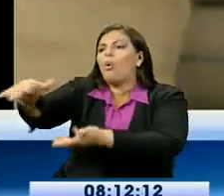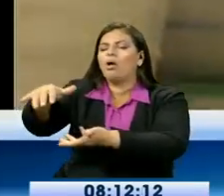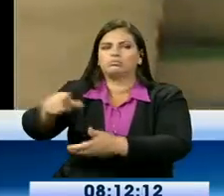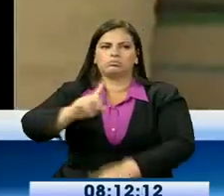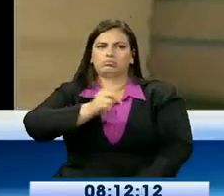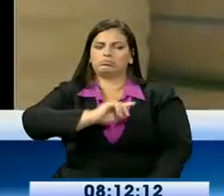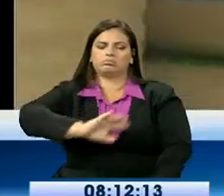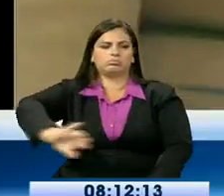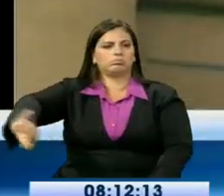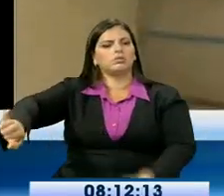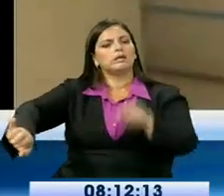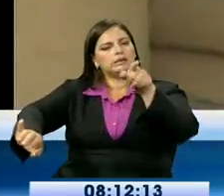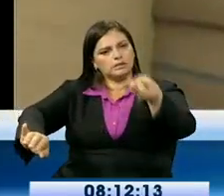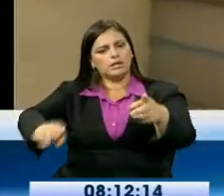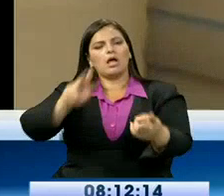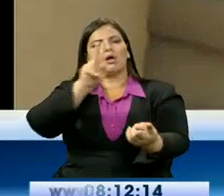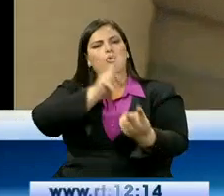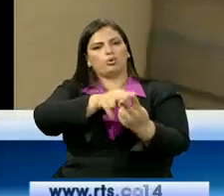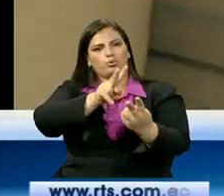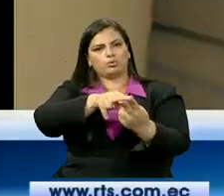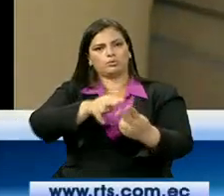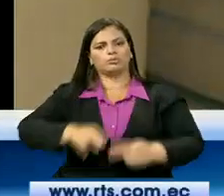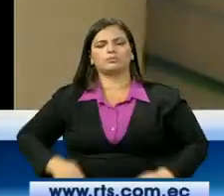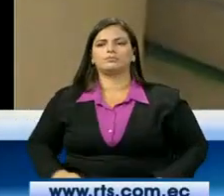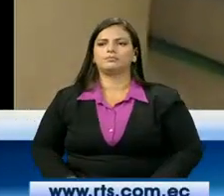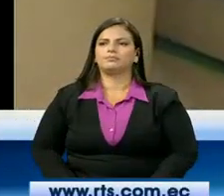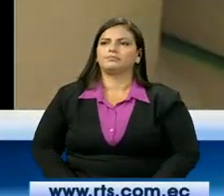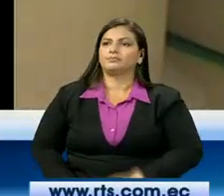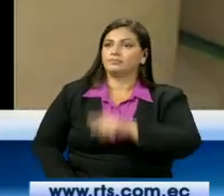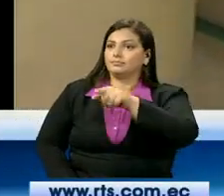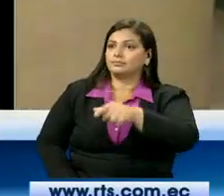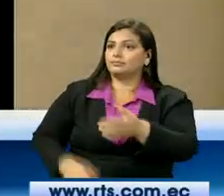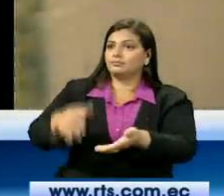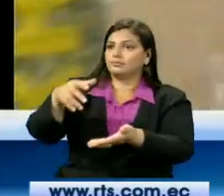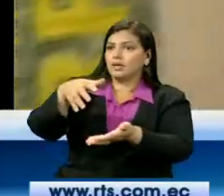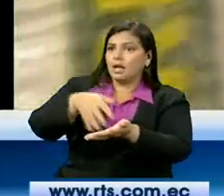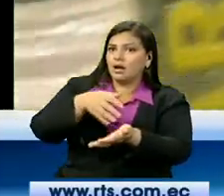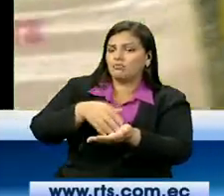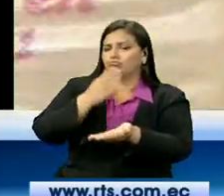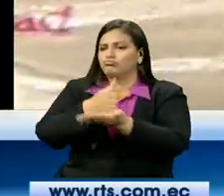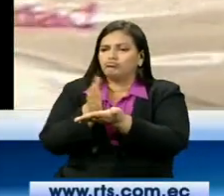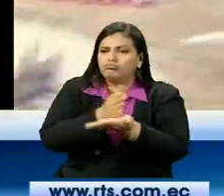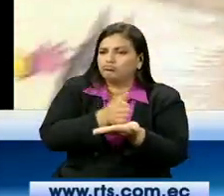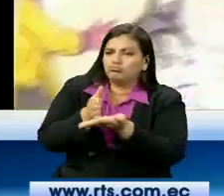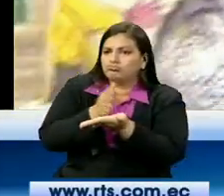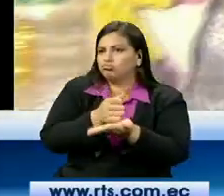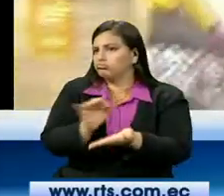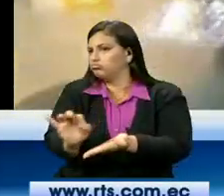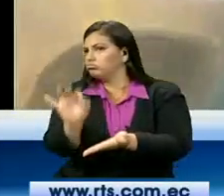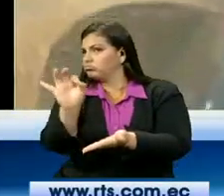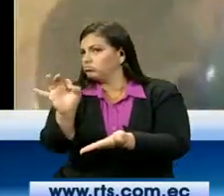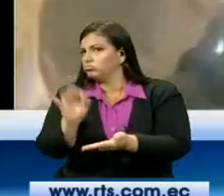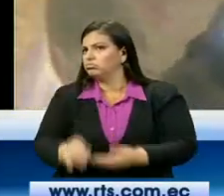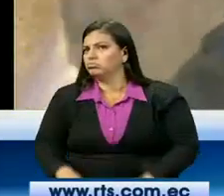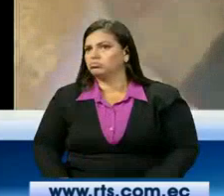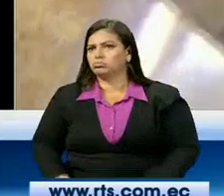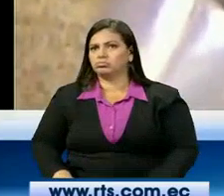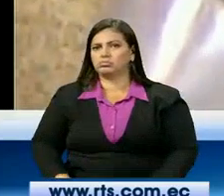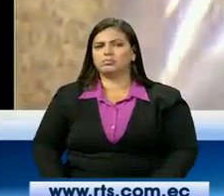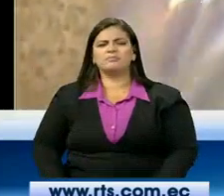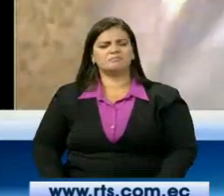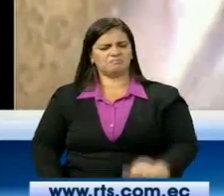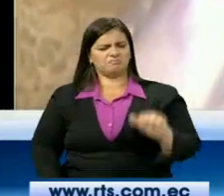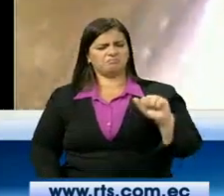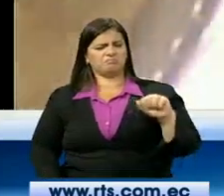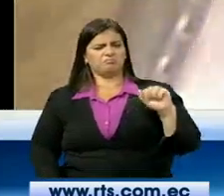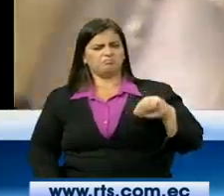ella. ¿Y usted que paró la olla este fin de semana, el arroz le supo igual? Sí, sí me supo igual. Caserita, bueno,